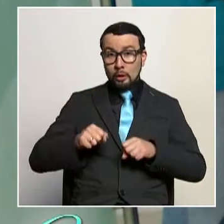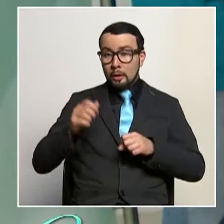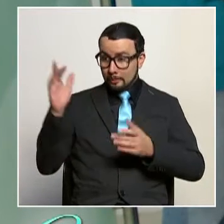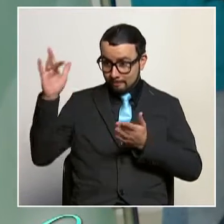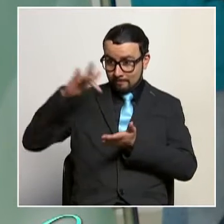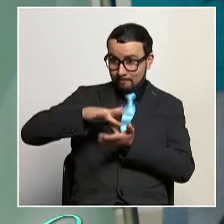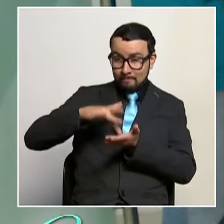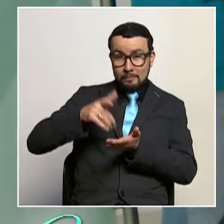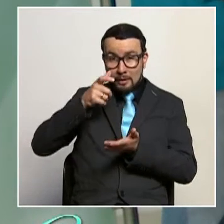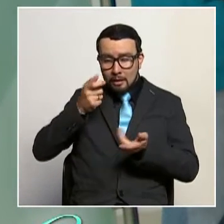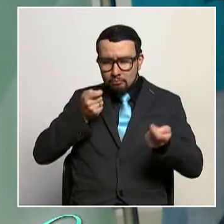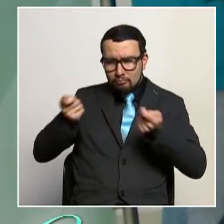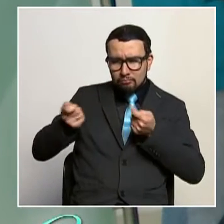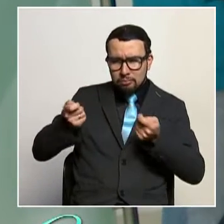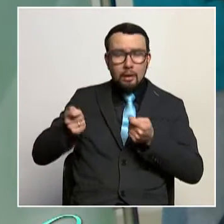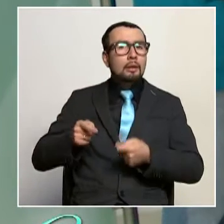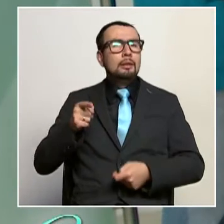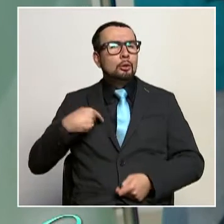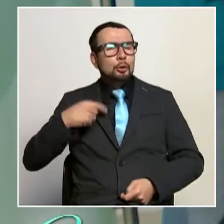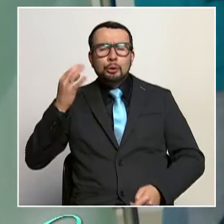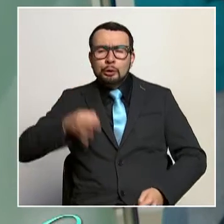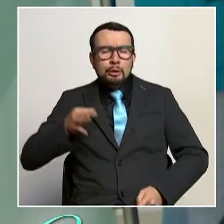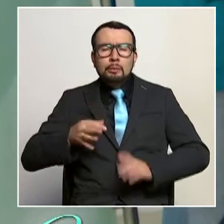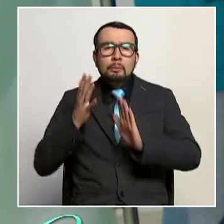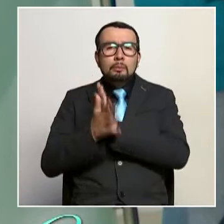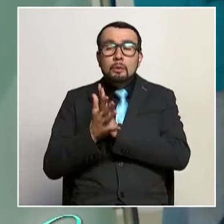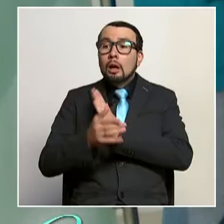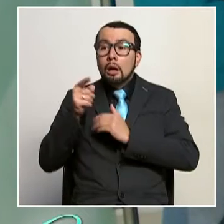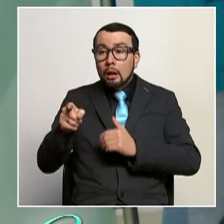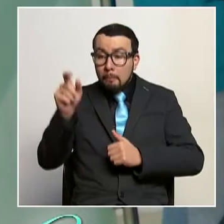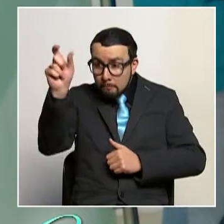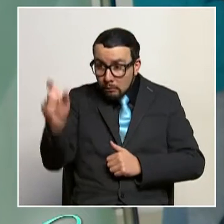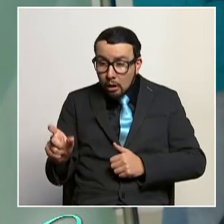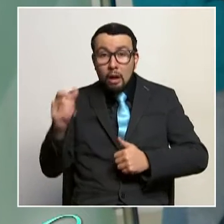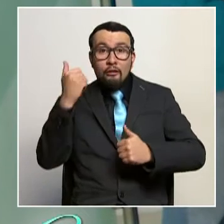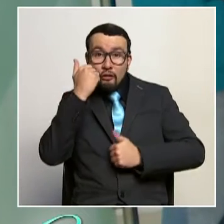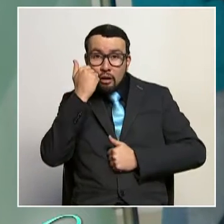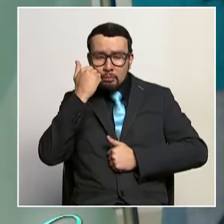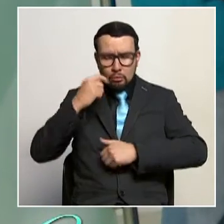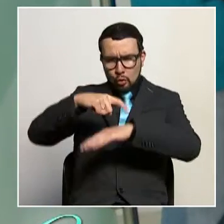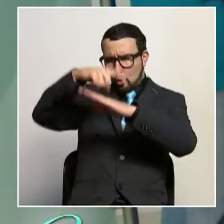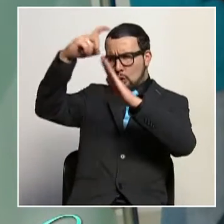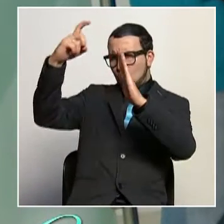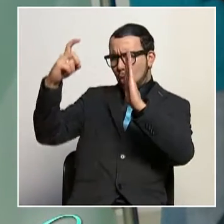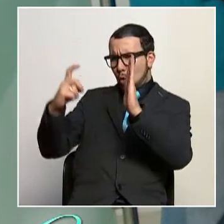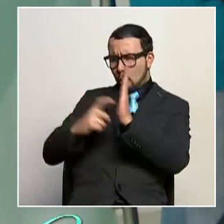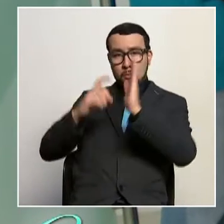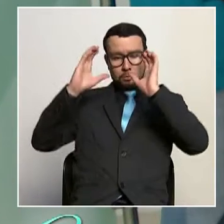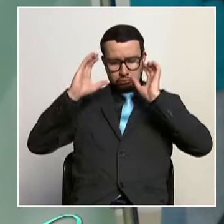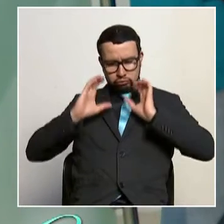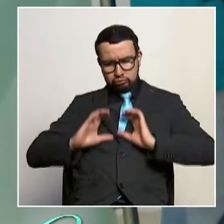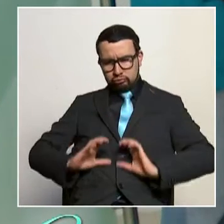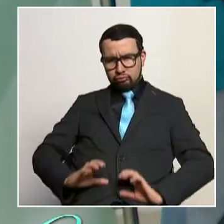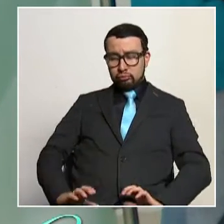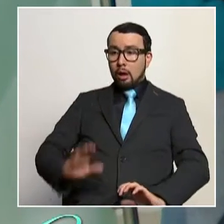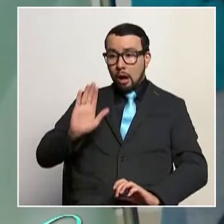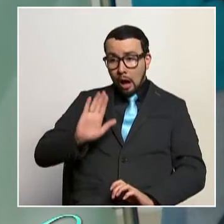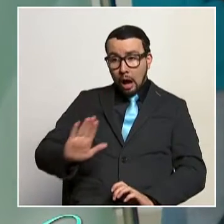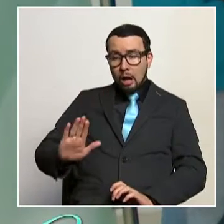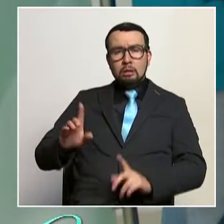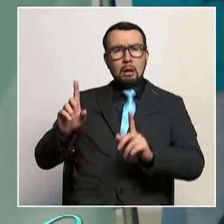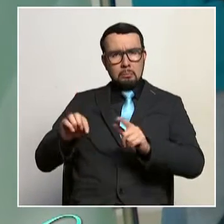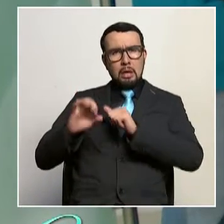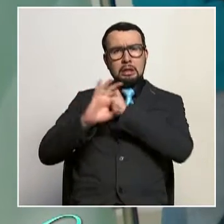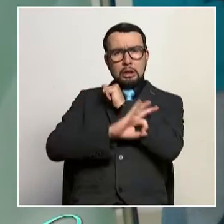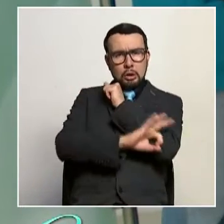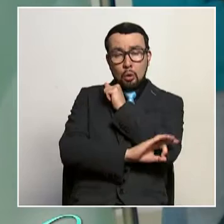presentarme, siempre he hablado de que la enfermedad o el enfermo es un complejo biológico, físico, psicológico